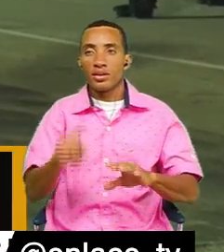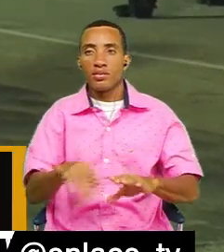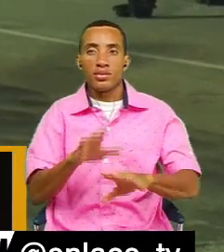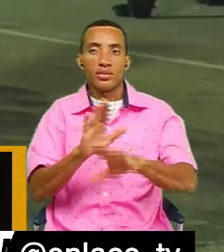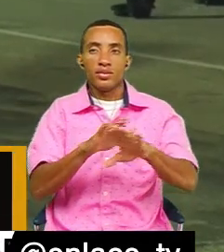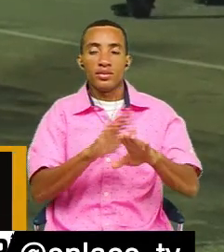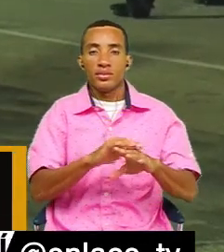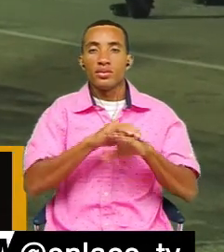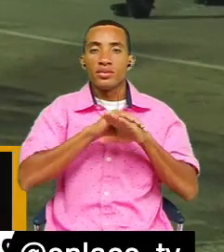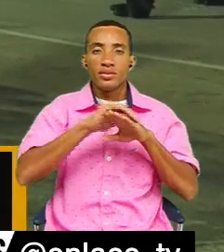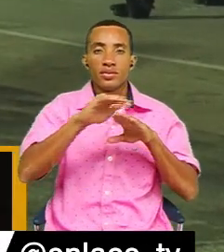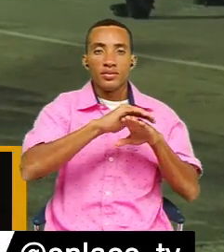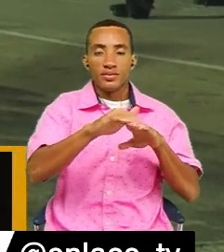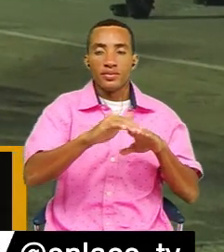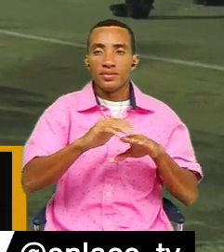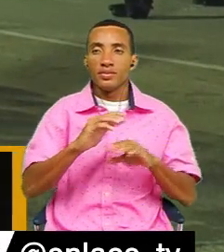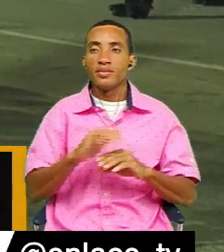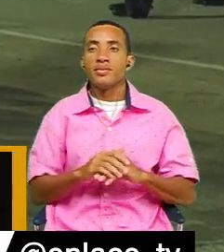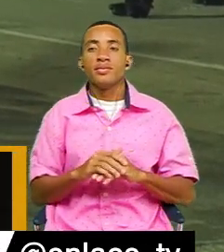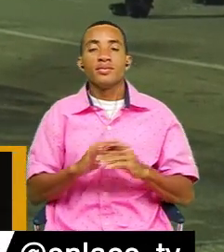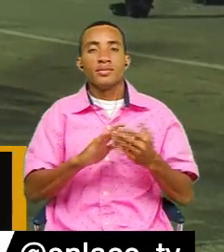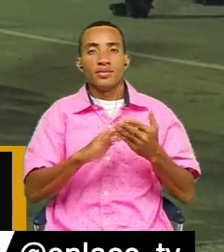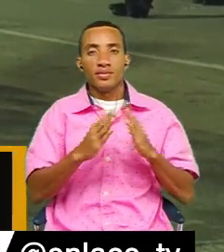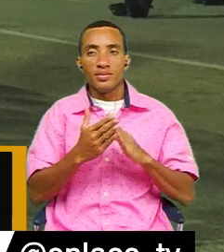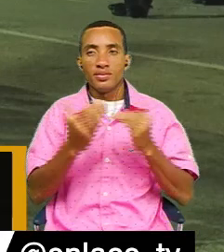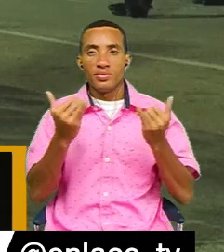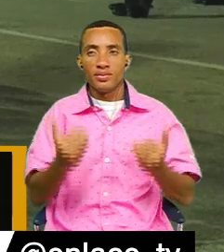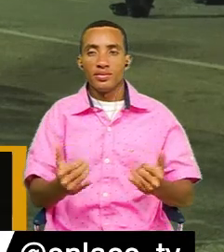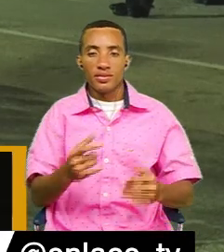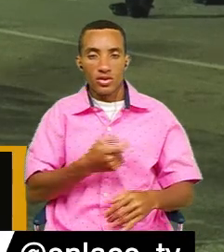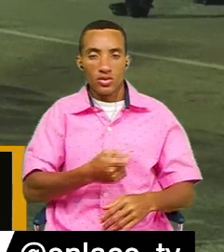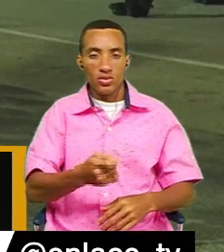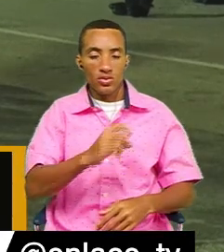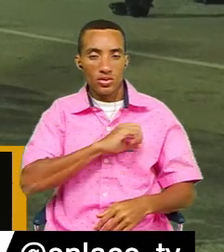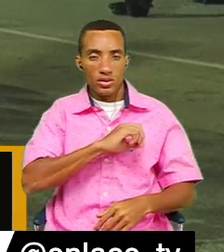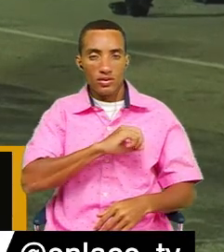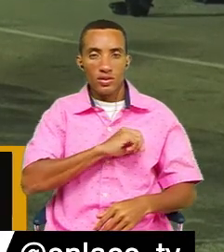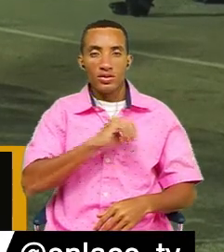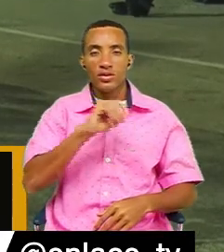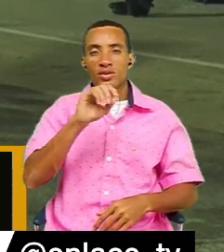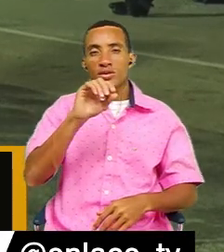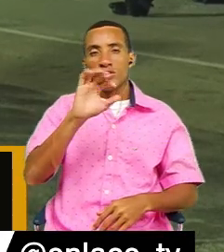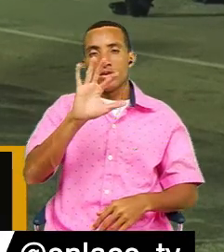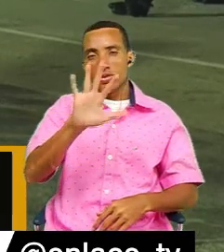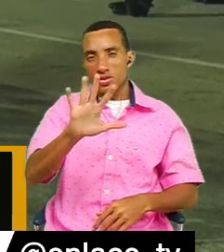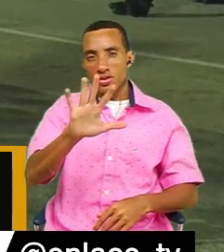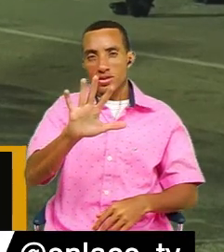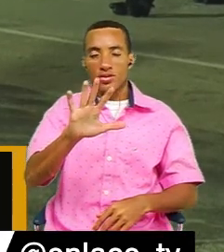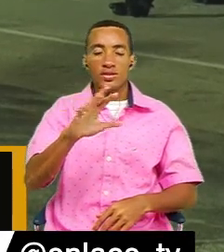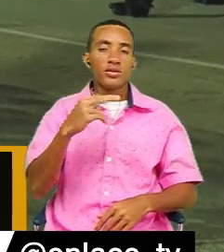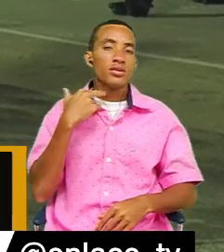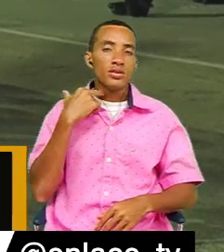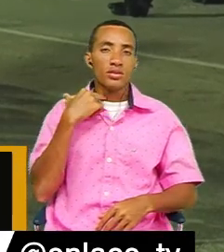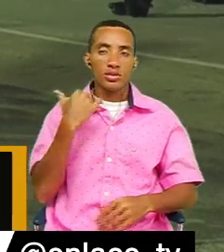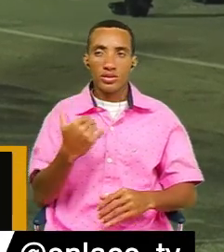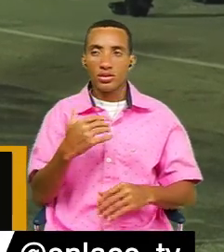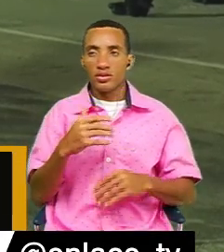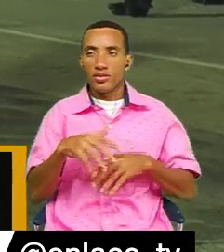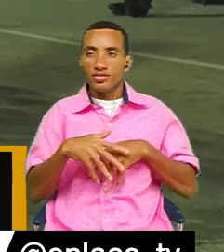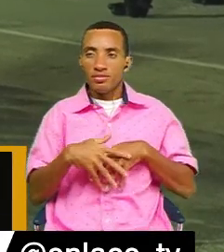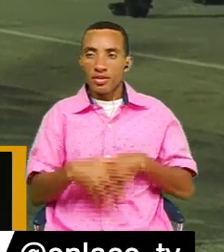es una invitación que han hecho las autoridades a la comunidad, para que este sábado 5 de noviembre acompañen el desfile que estará partiendo desde aquí, desde el